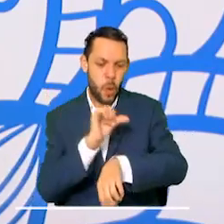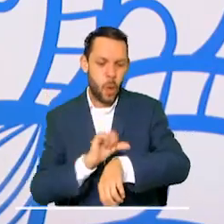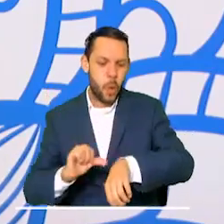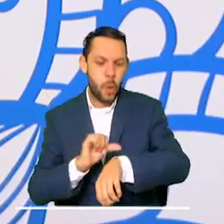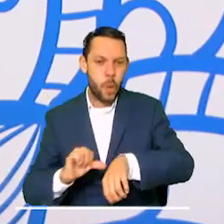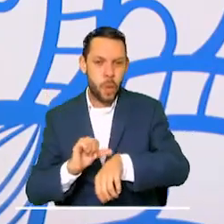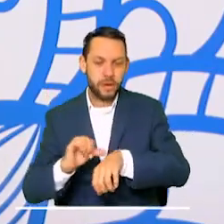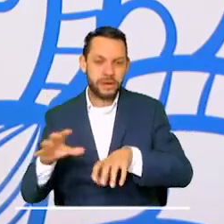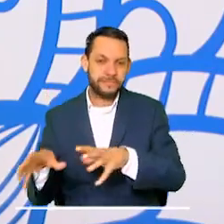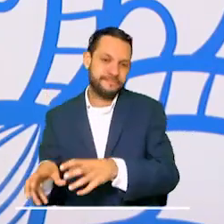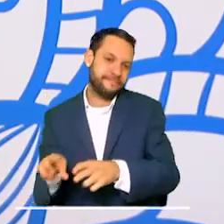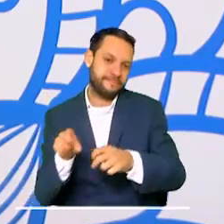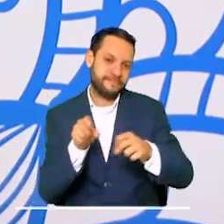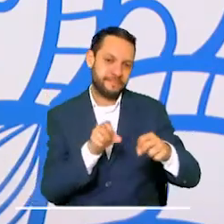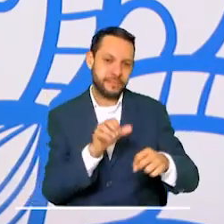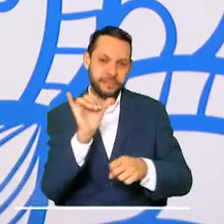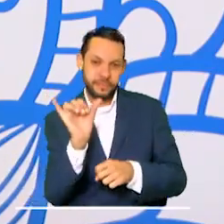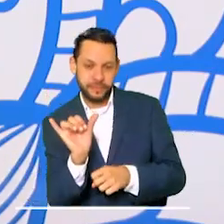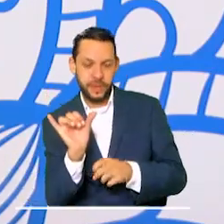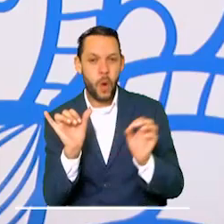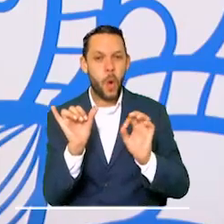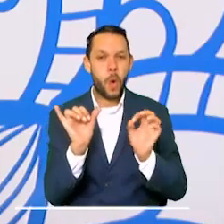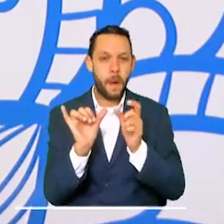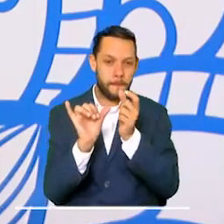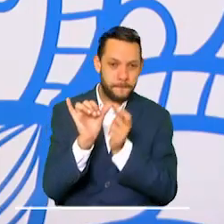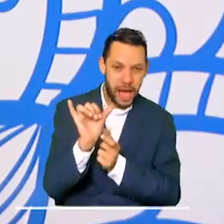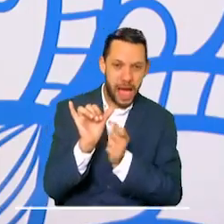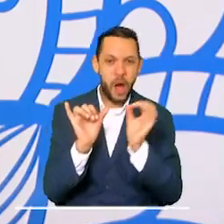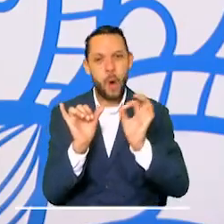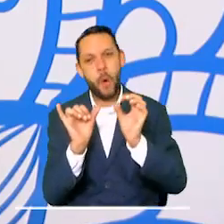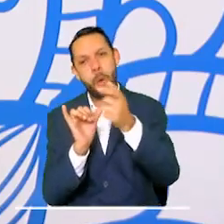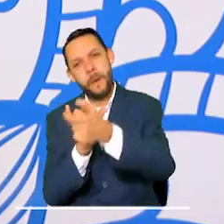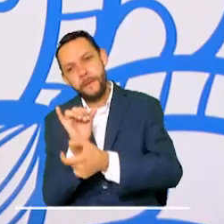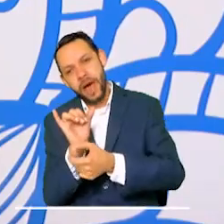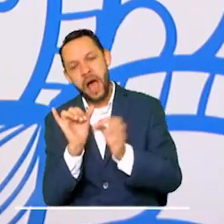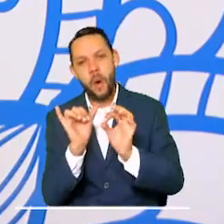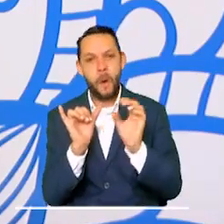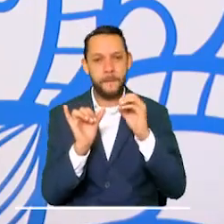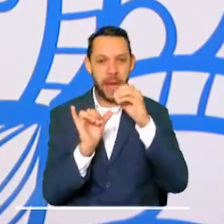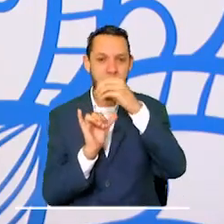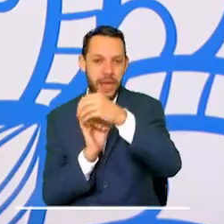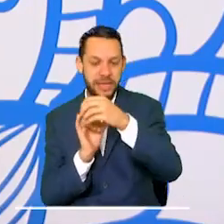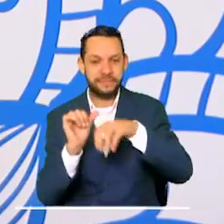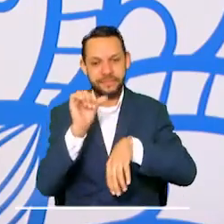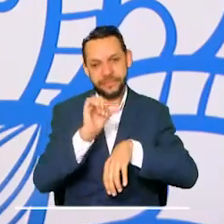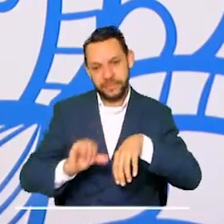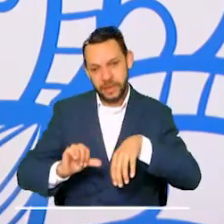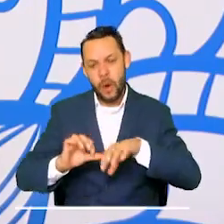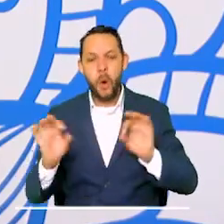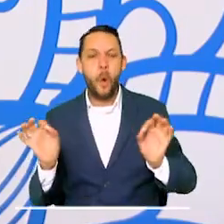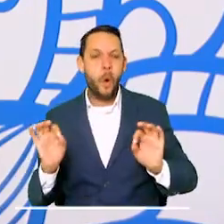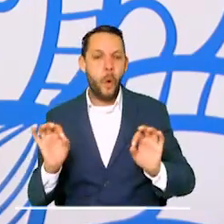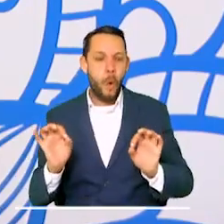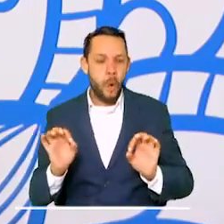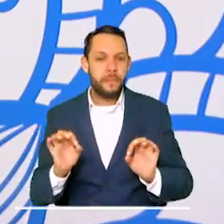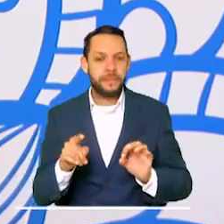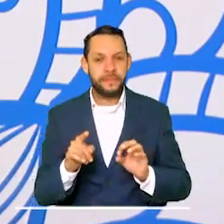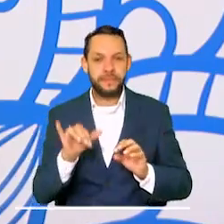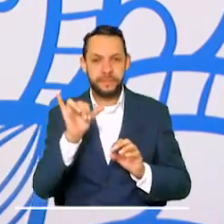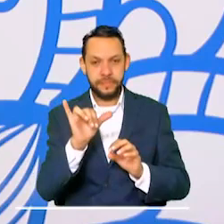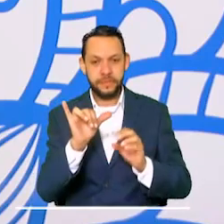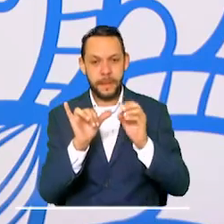paciente, podemos sacar el útero, las trompas y los ovarios, o como en mi caso, solamente tuvieron que sacar la trompa y los